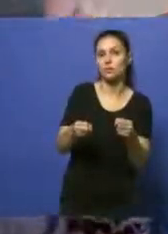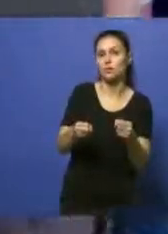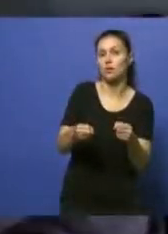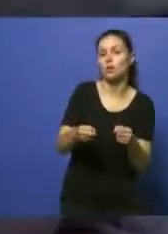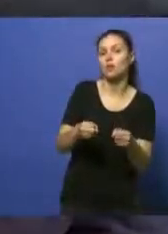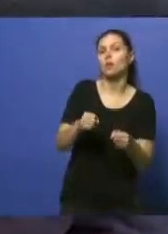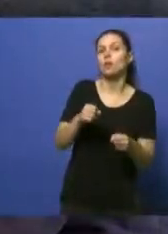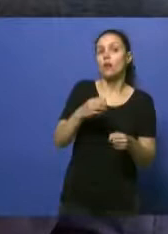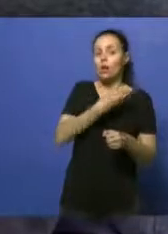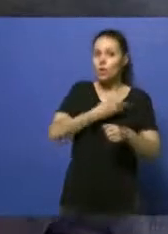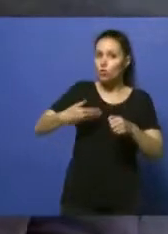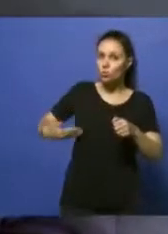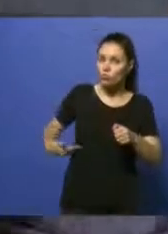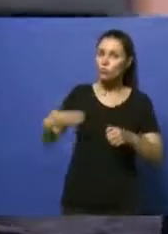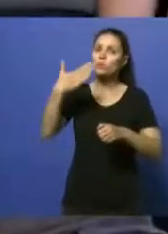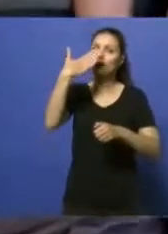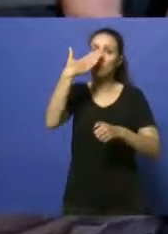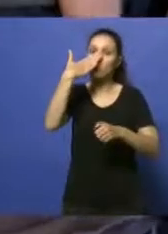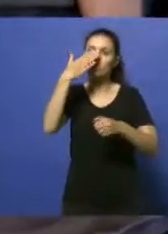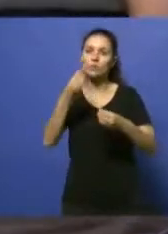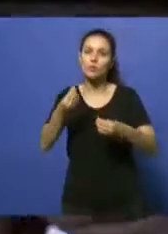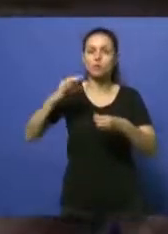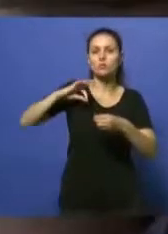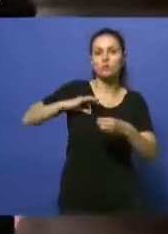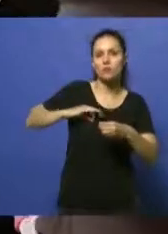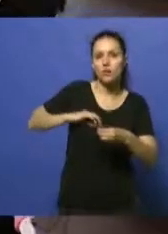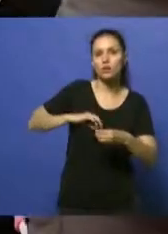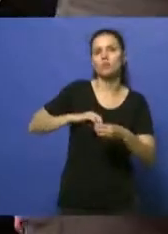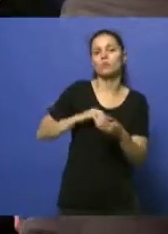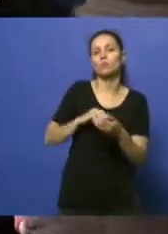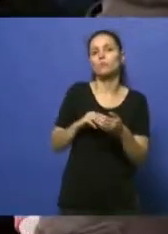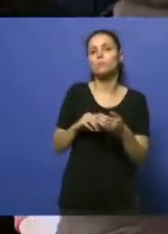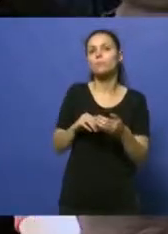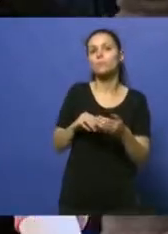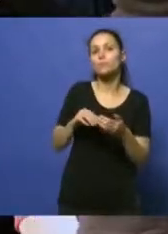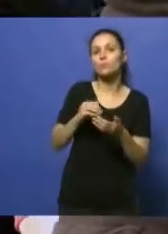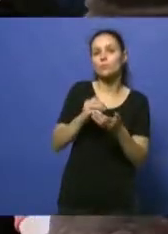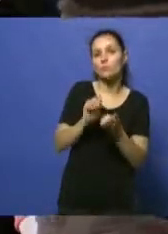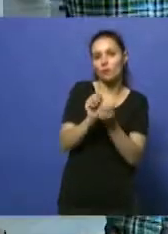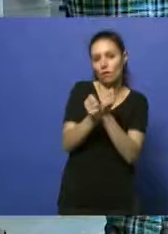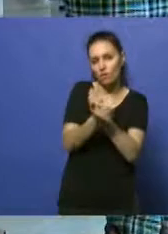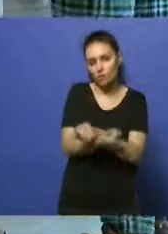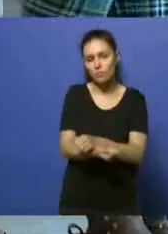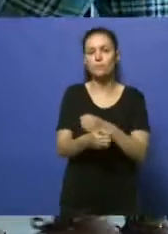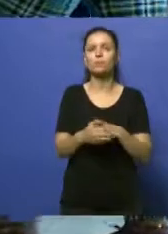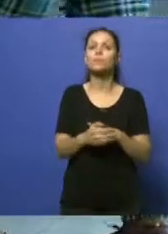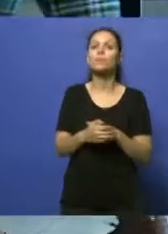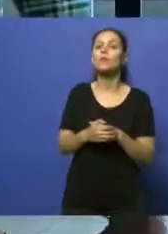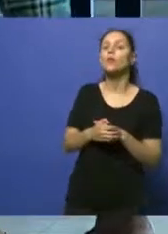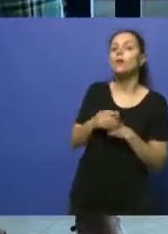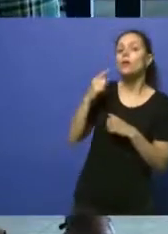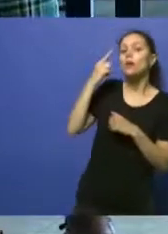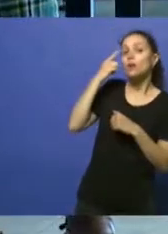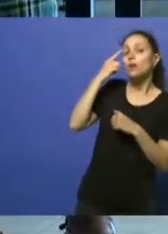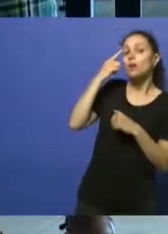esfuerzo para tratar de ir ajustando los salarios, pero también necesitamos una respuesta en ese sentido. ¿Se está pensando en algún momento